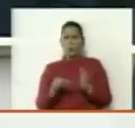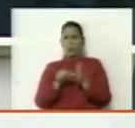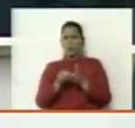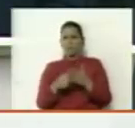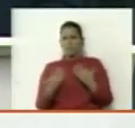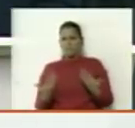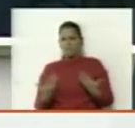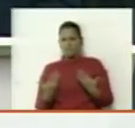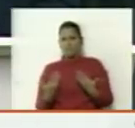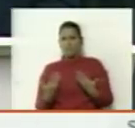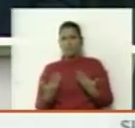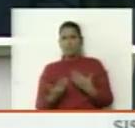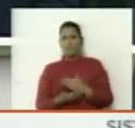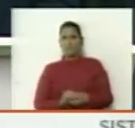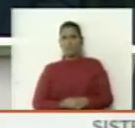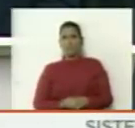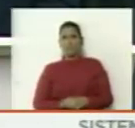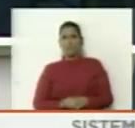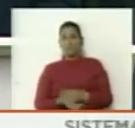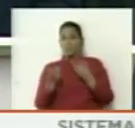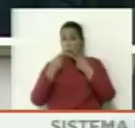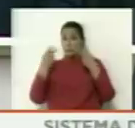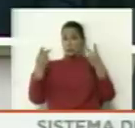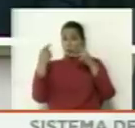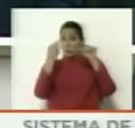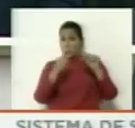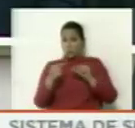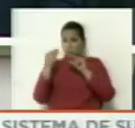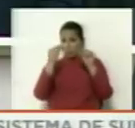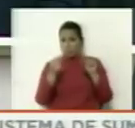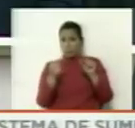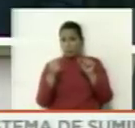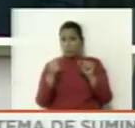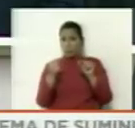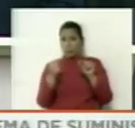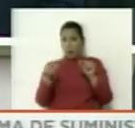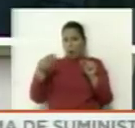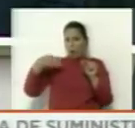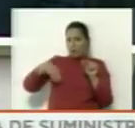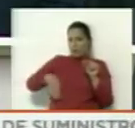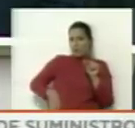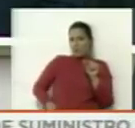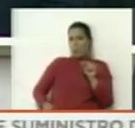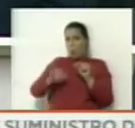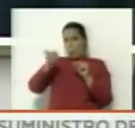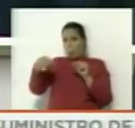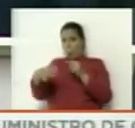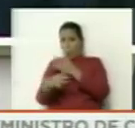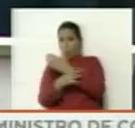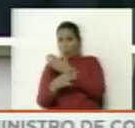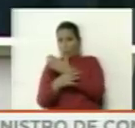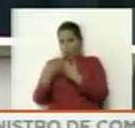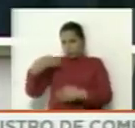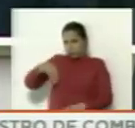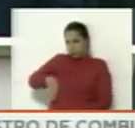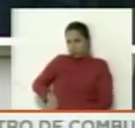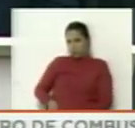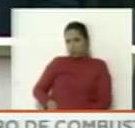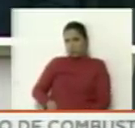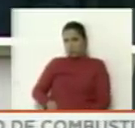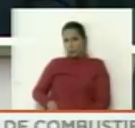¿Dónde está? Lo publicamos en un tuit. Se lo embolsilló directamente Juan Guaidó.